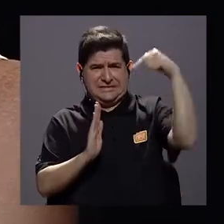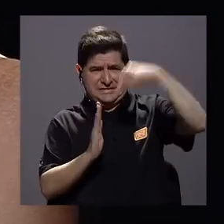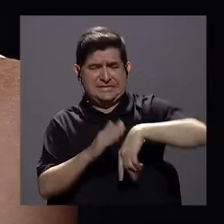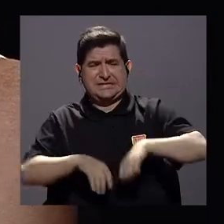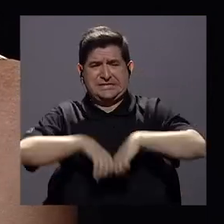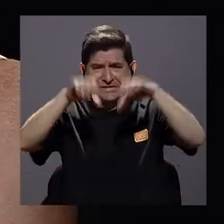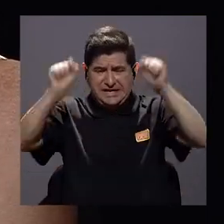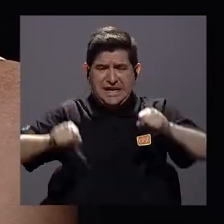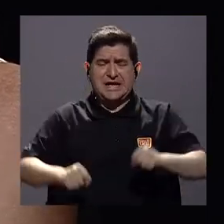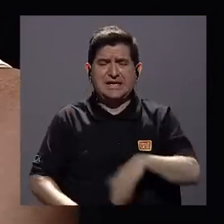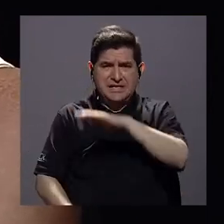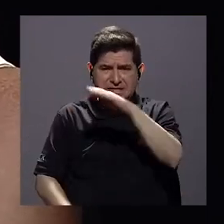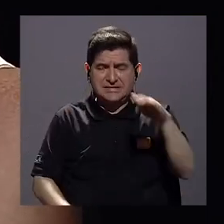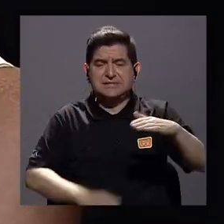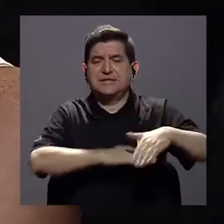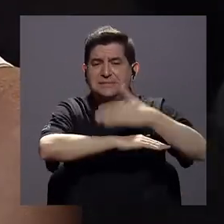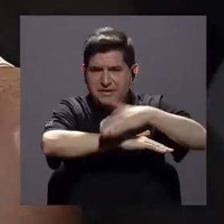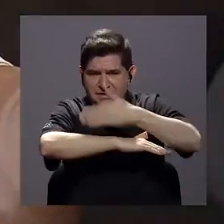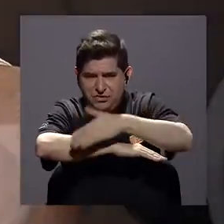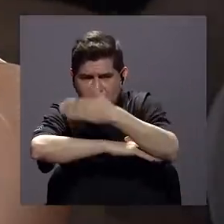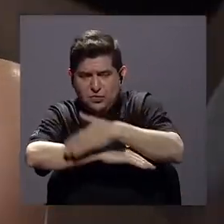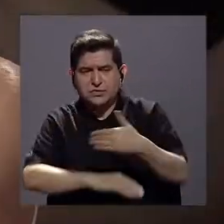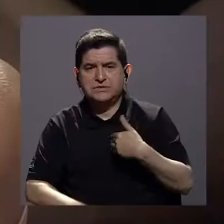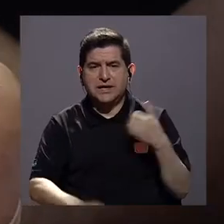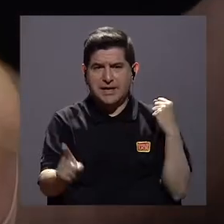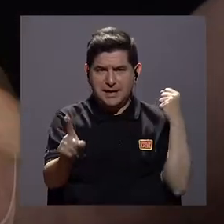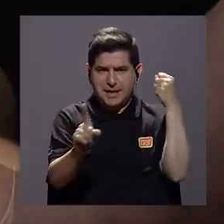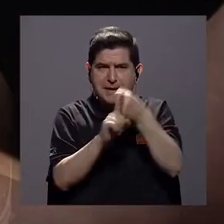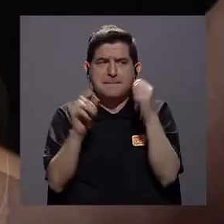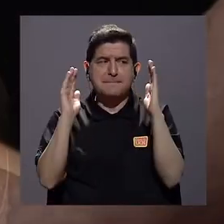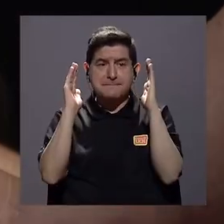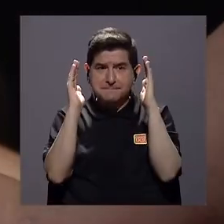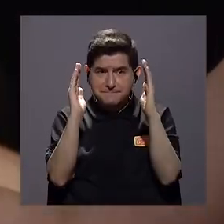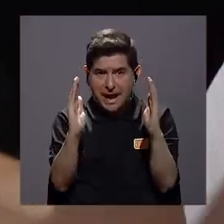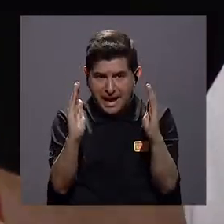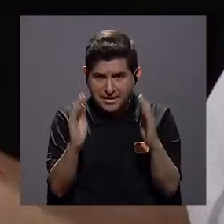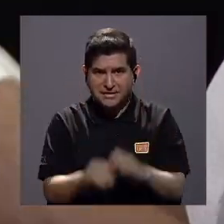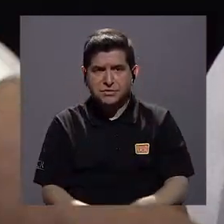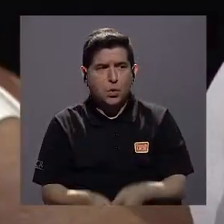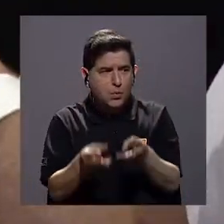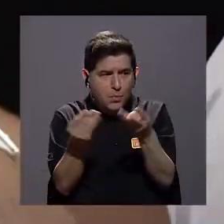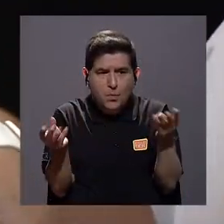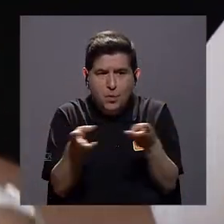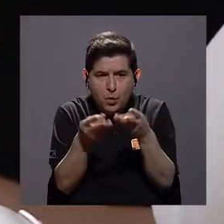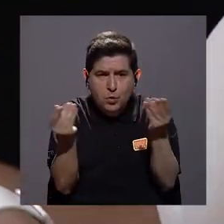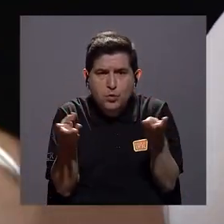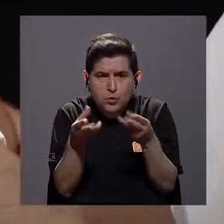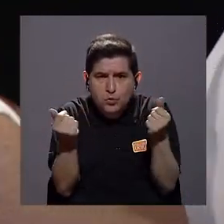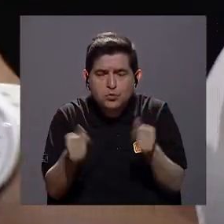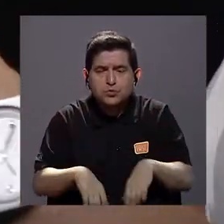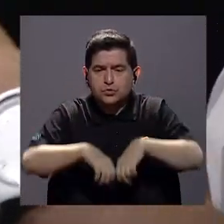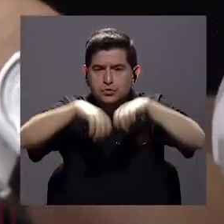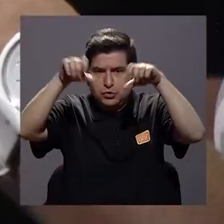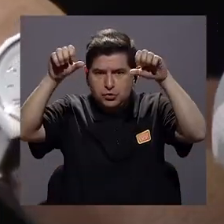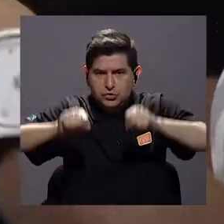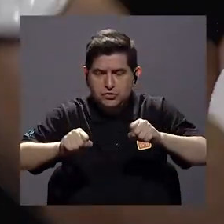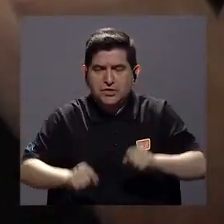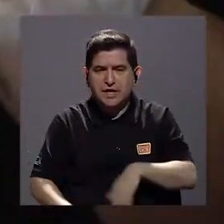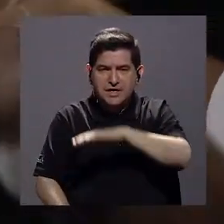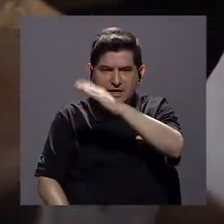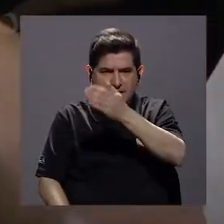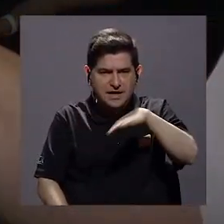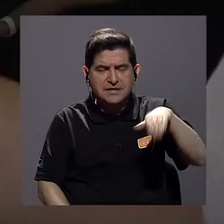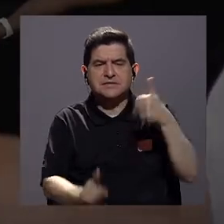a los ecosistemas marinos, sobre todo en la costa, que tienen un impacto muy grande también en la productividad del ecosistema